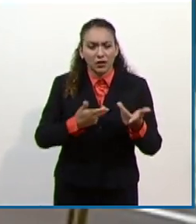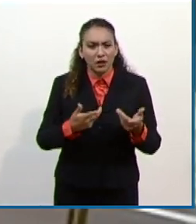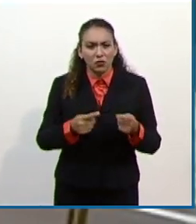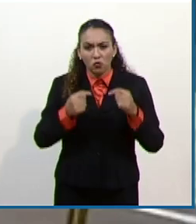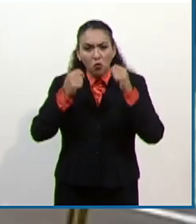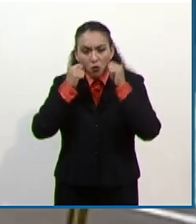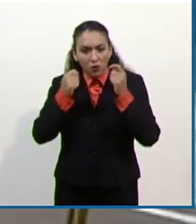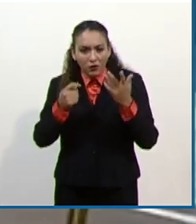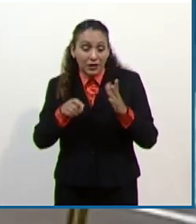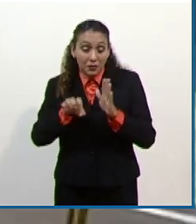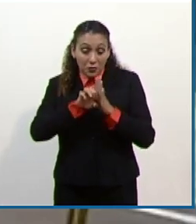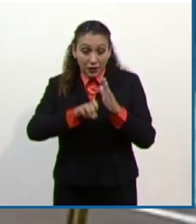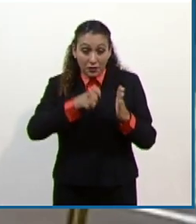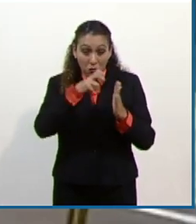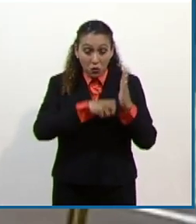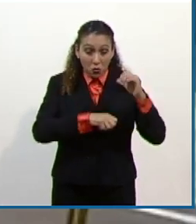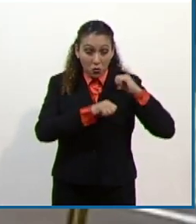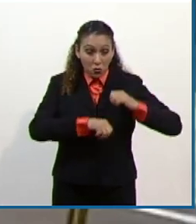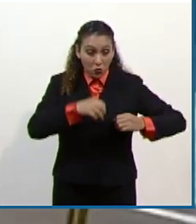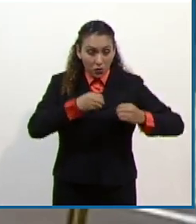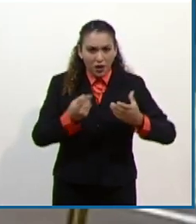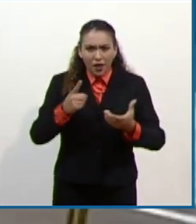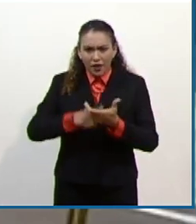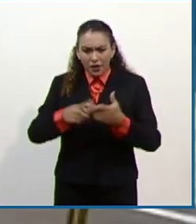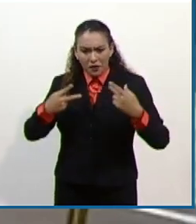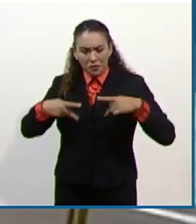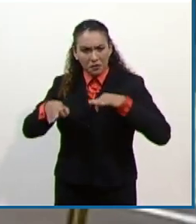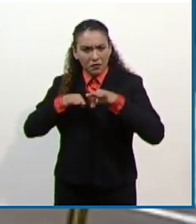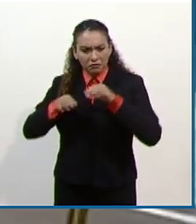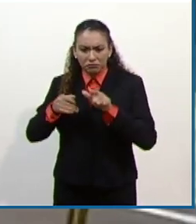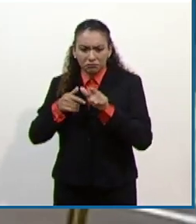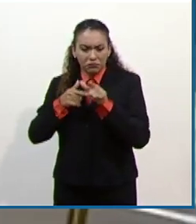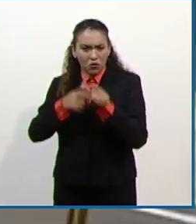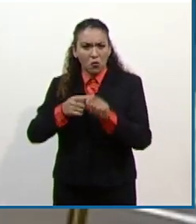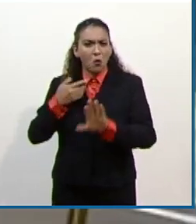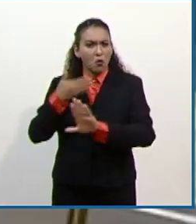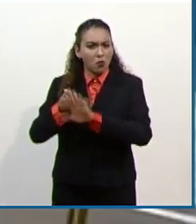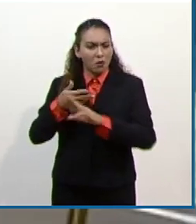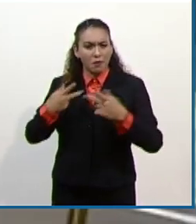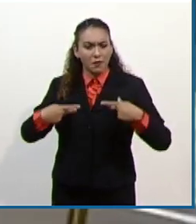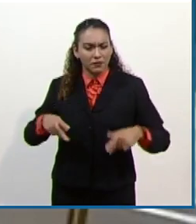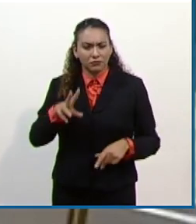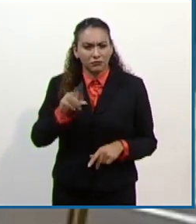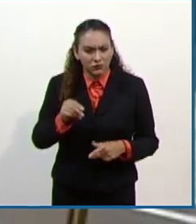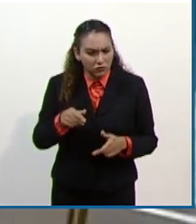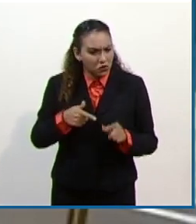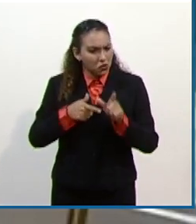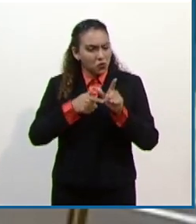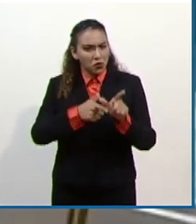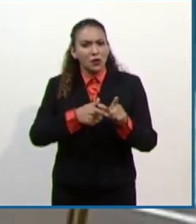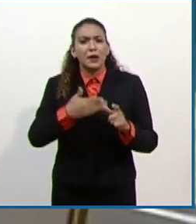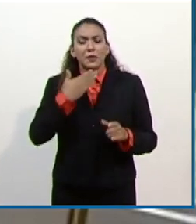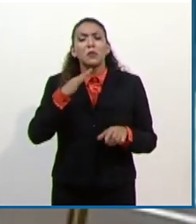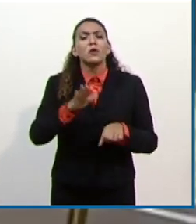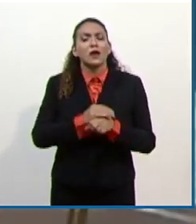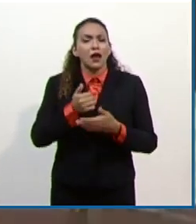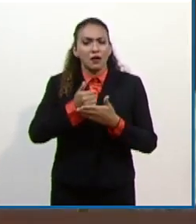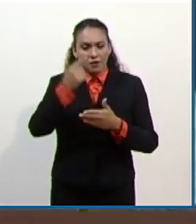los derechos de las trabajadoras y particularmente la legitimidad y la independencia